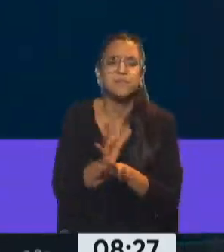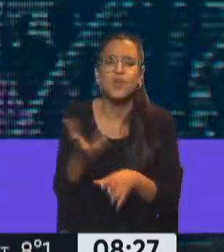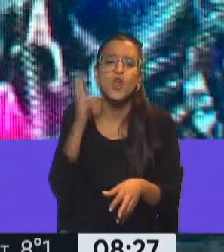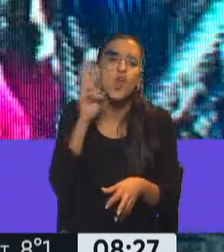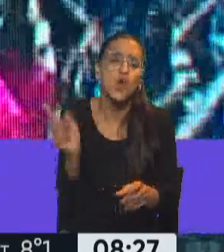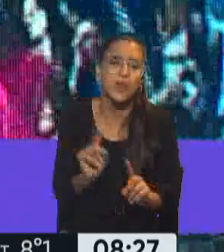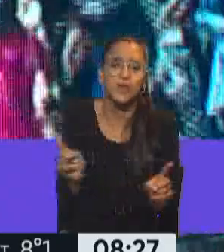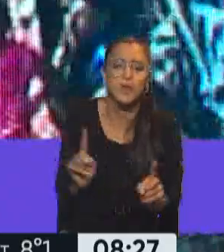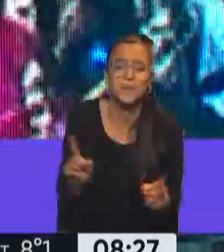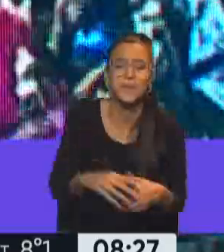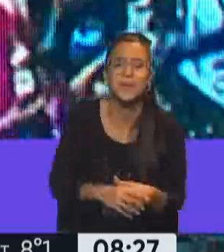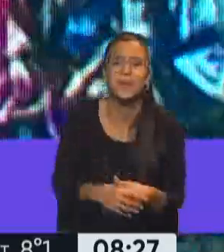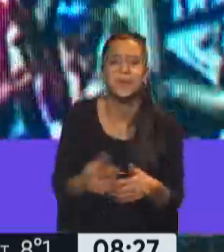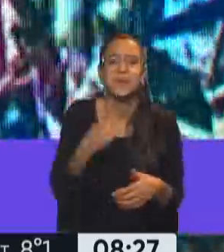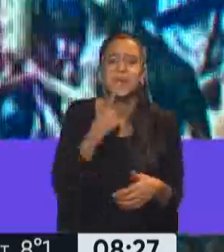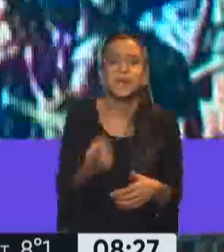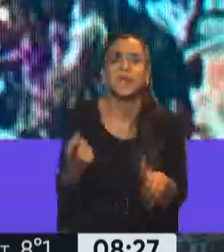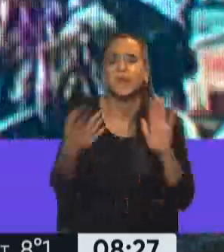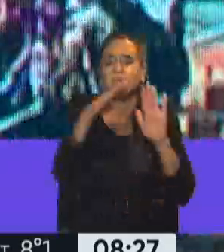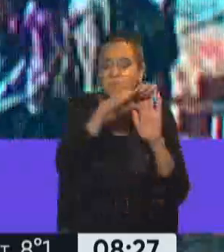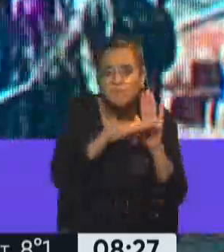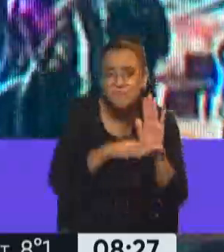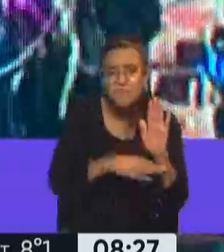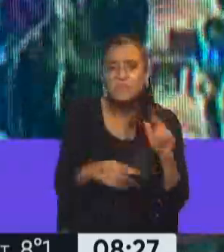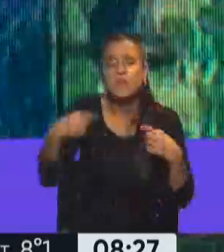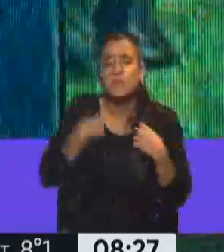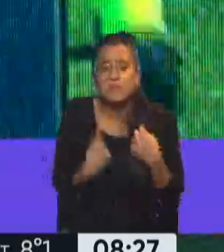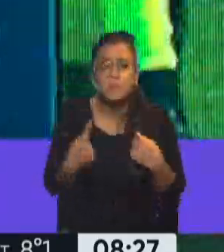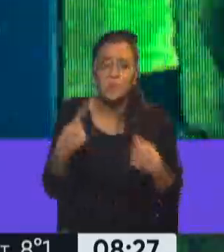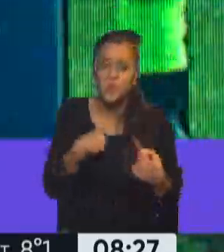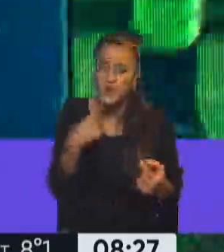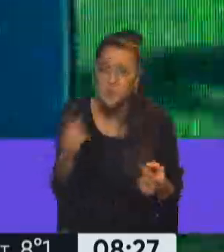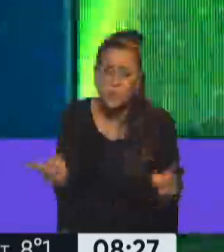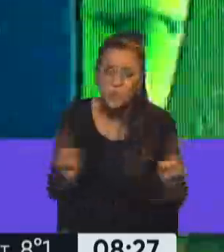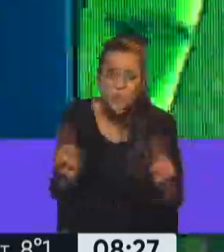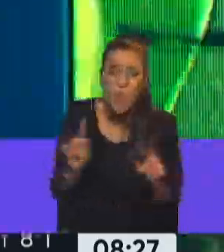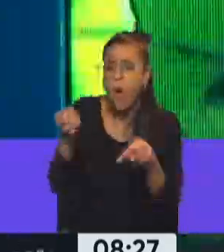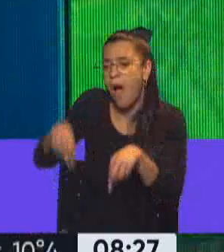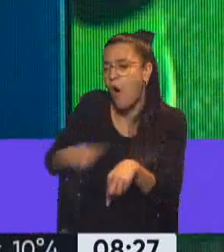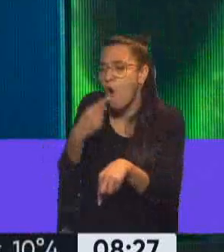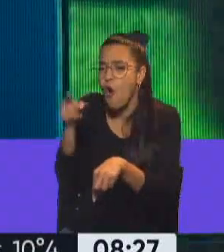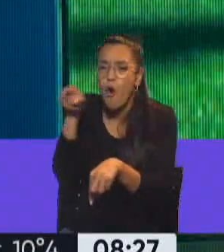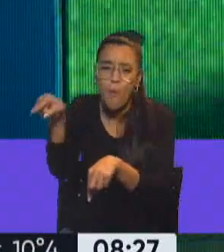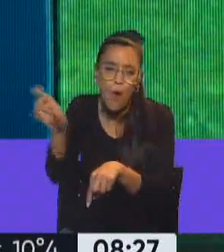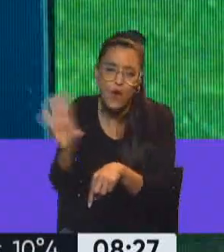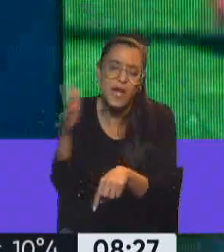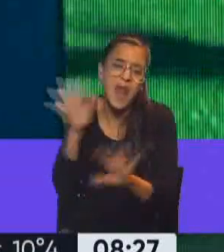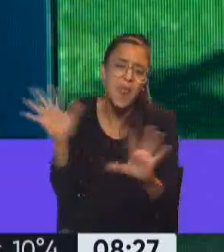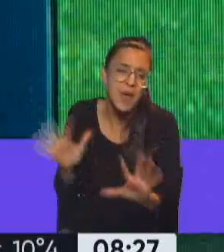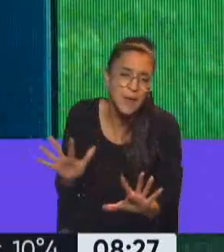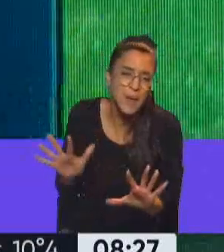respetar las reglas y las normas muchas veces. Por eso me pregunto, y no te voy a trasladar a este barro a vos, porque no tenés nada que ver,